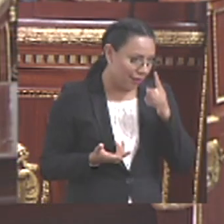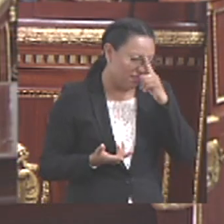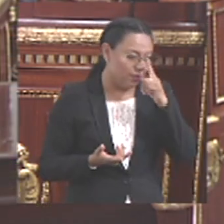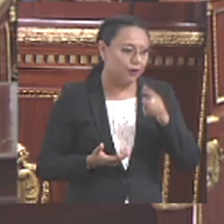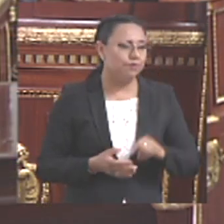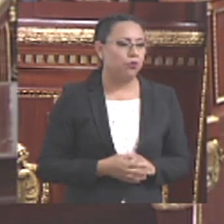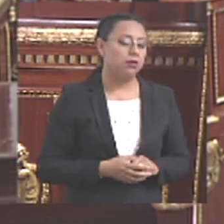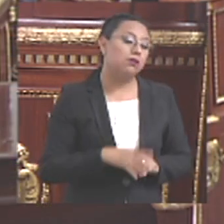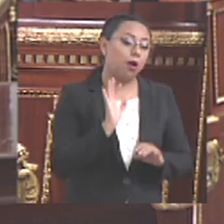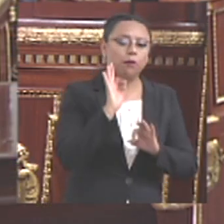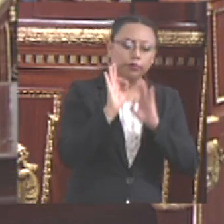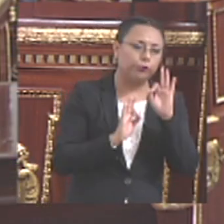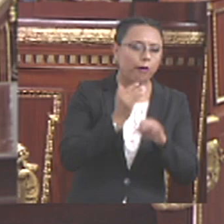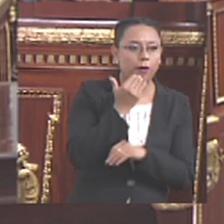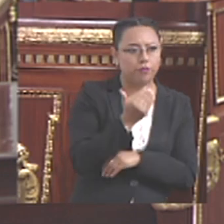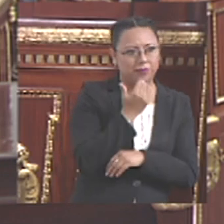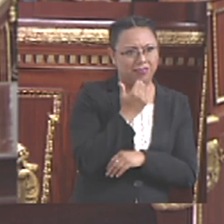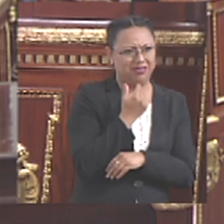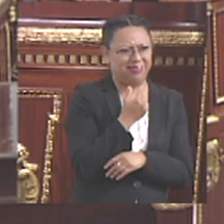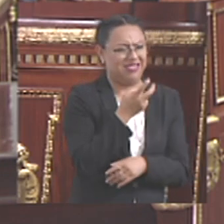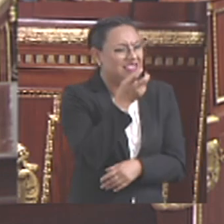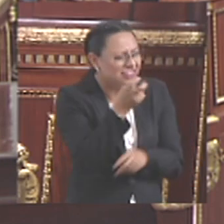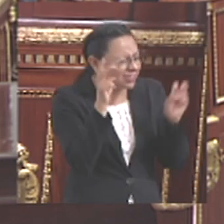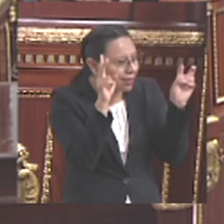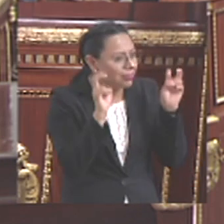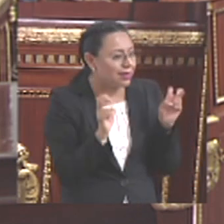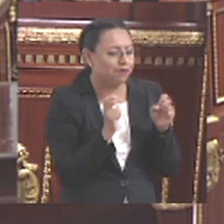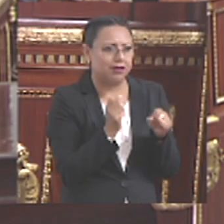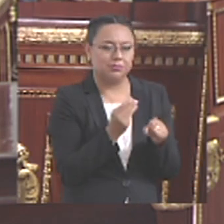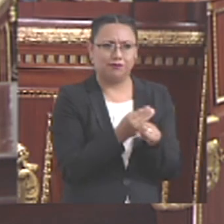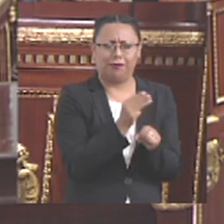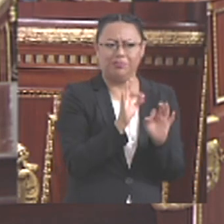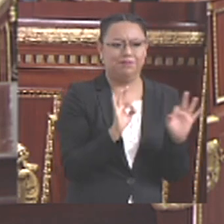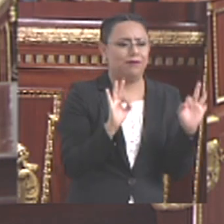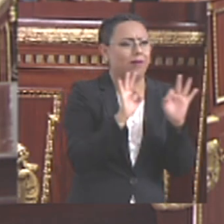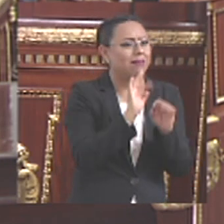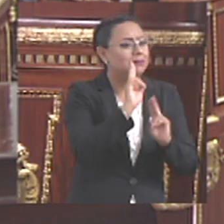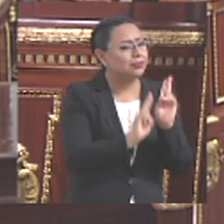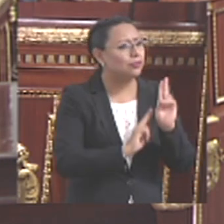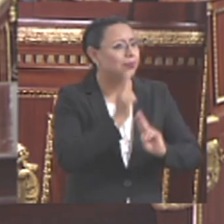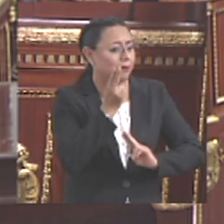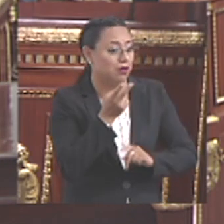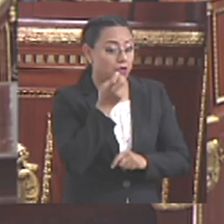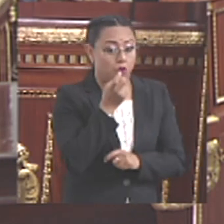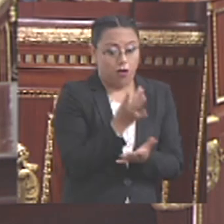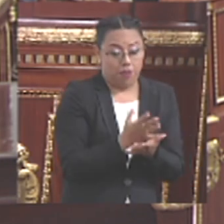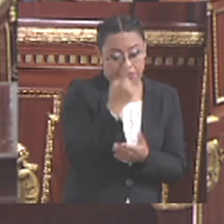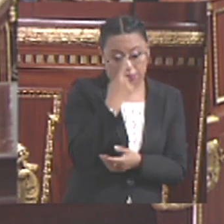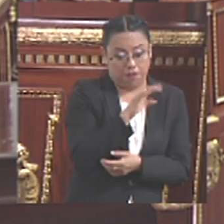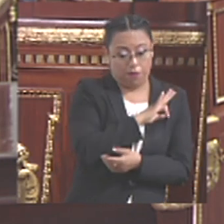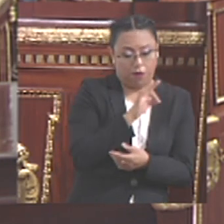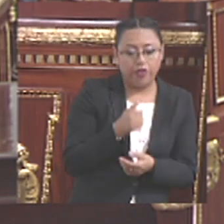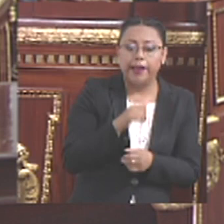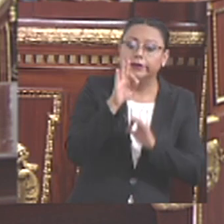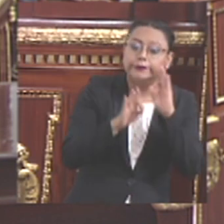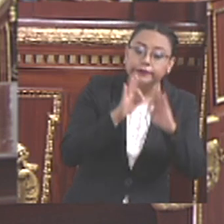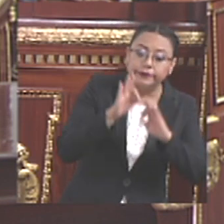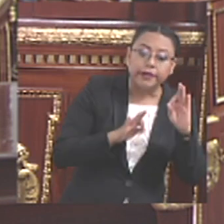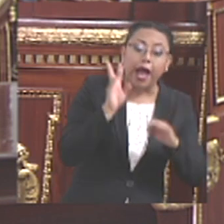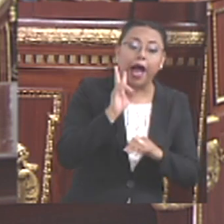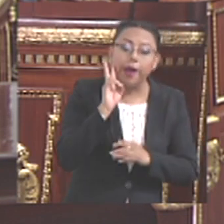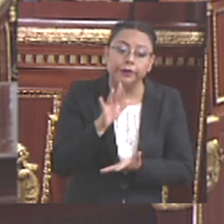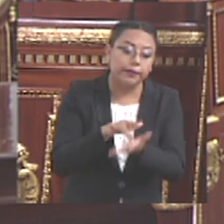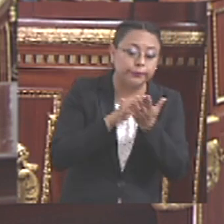clientelismo político, un tema que nació para ser universal. No se puede estar actuando con mezquindad ni